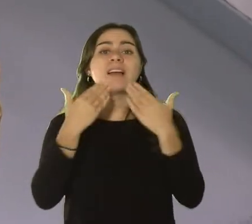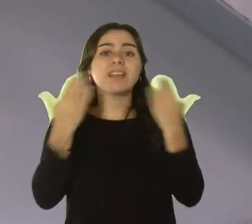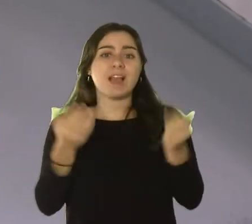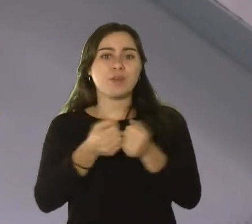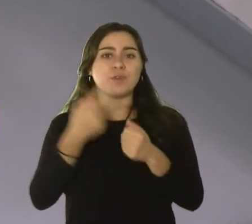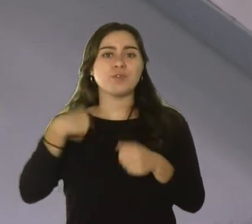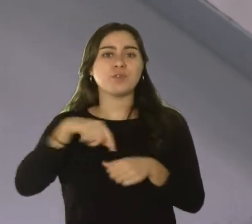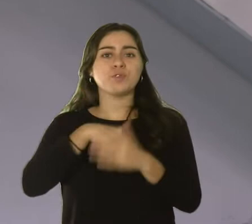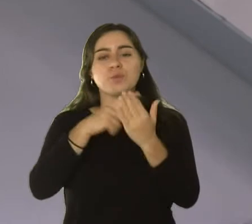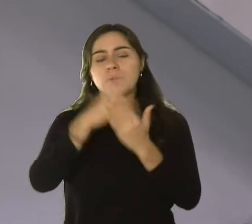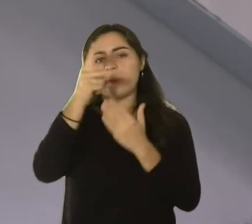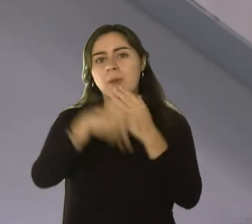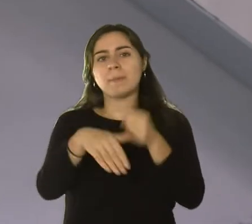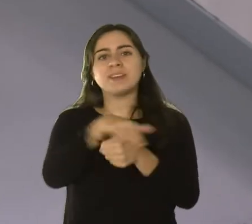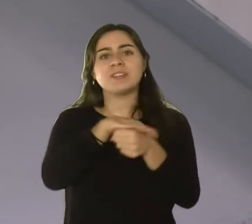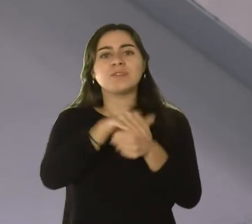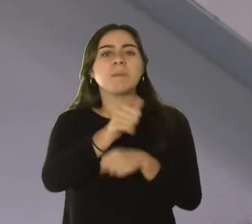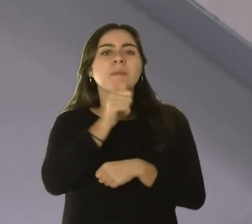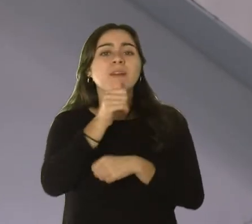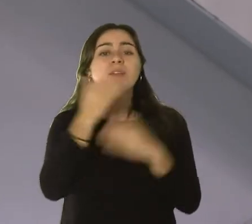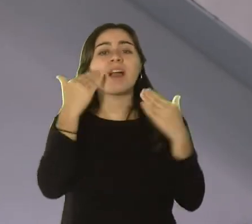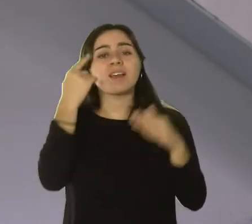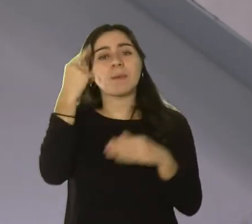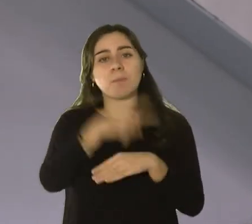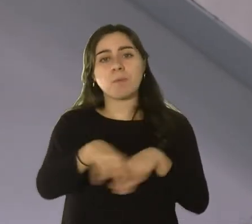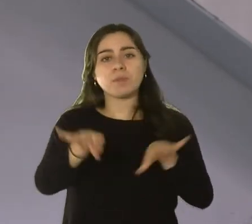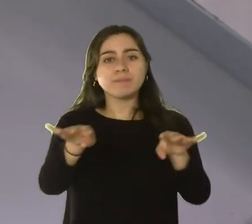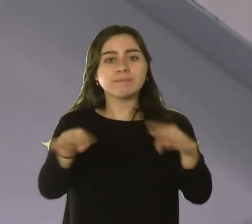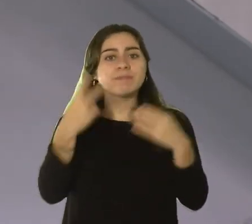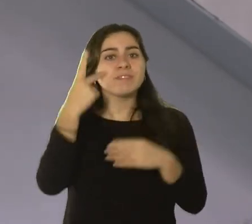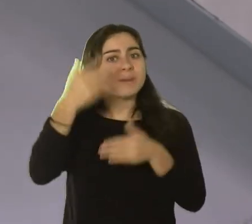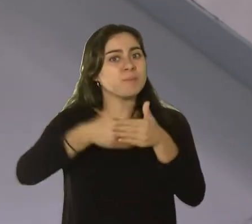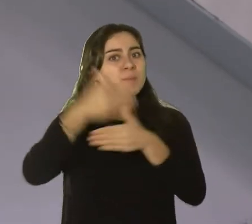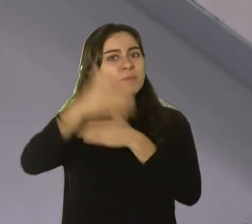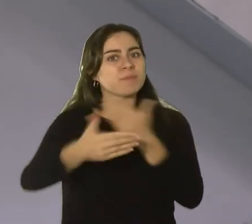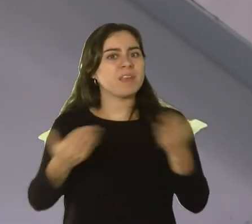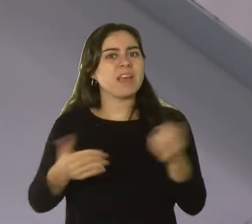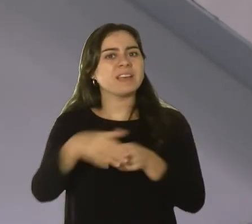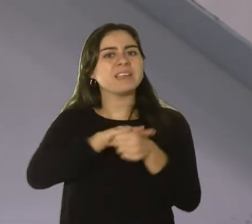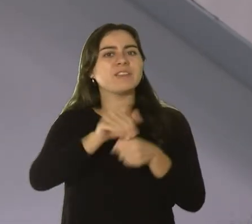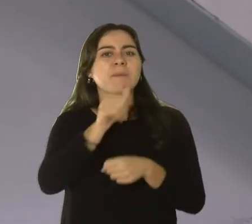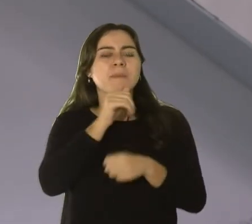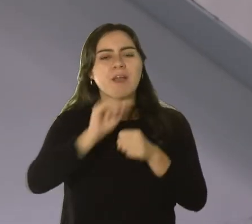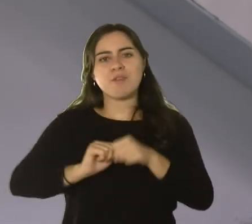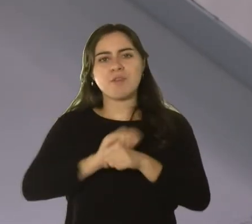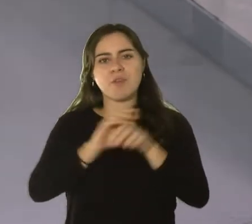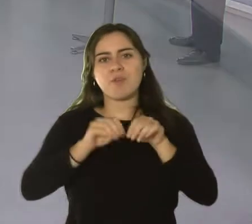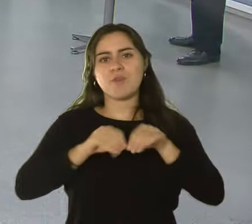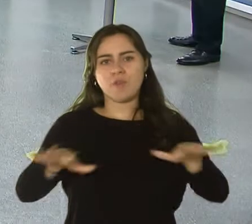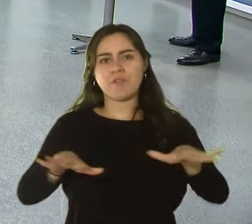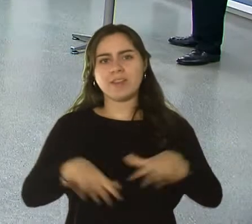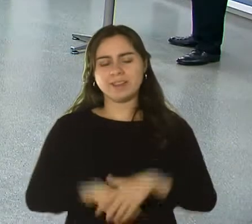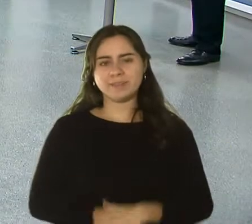amigos televidentes, por su sintonía. Será hasta la próxima. Esto es Sector Privado COVID-19.